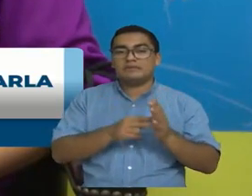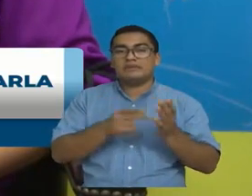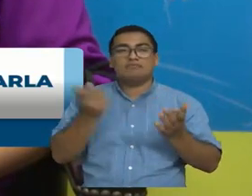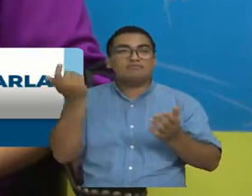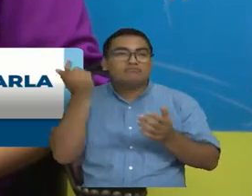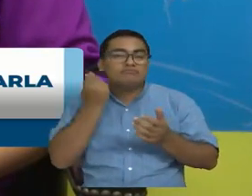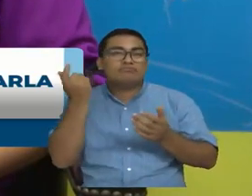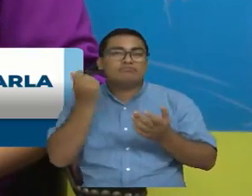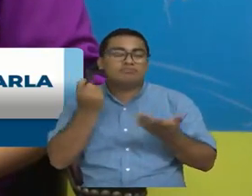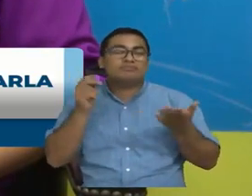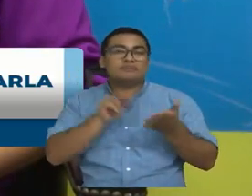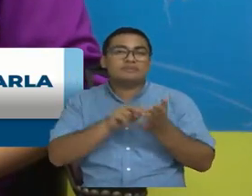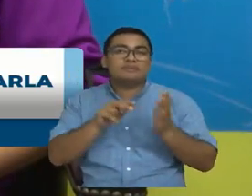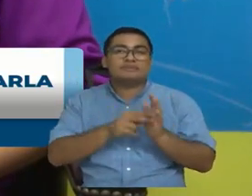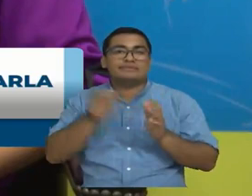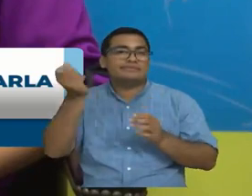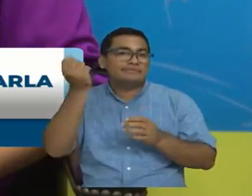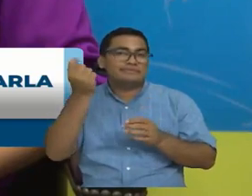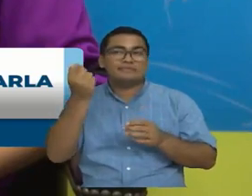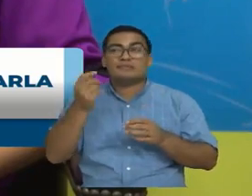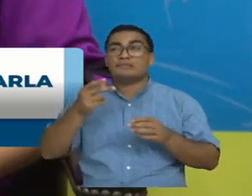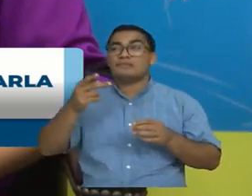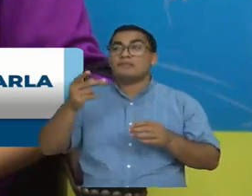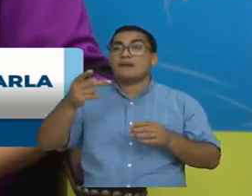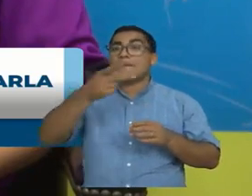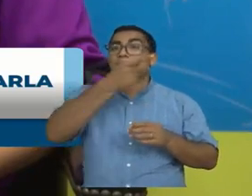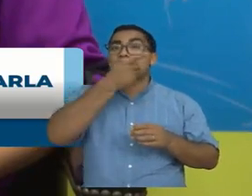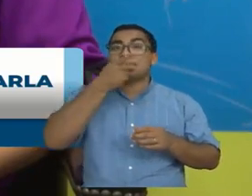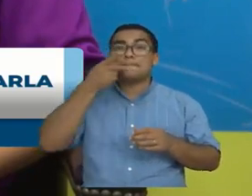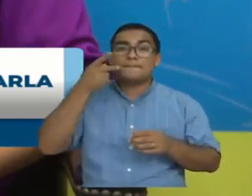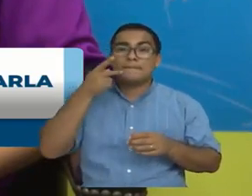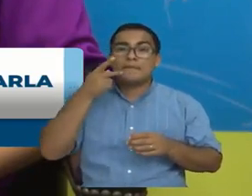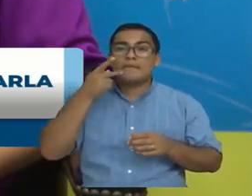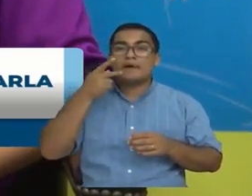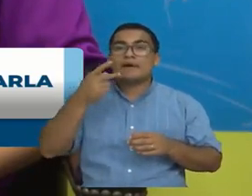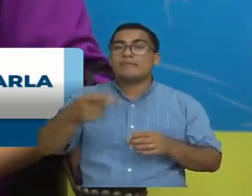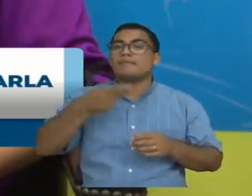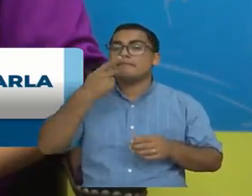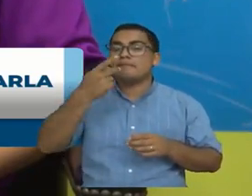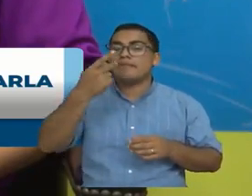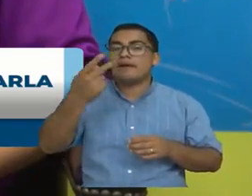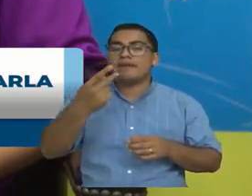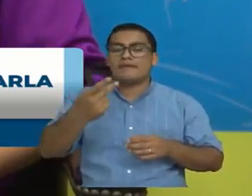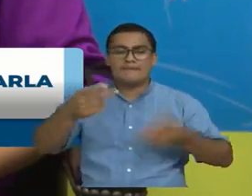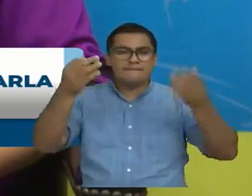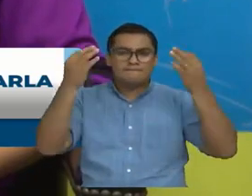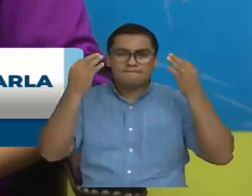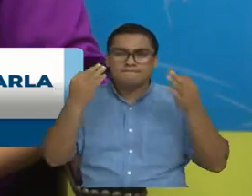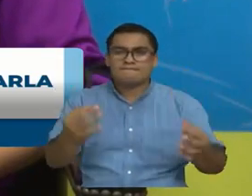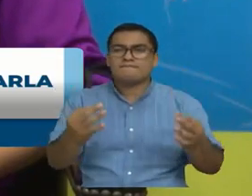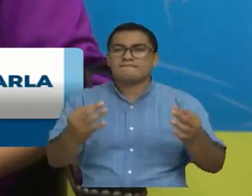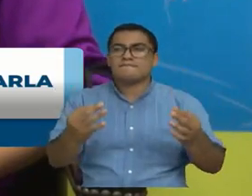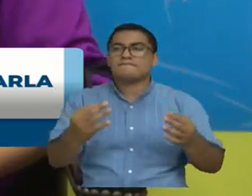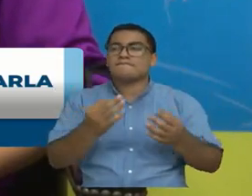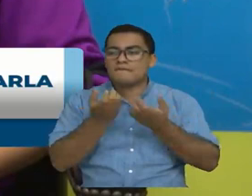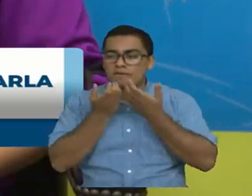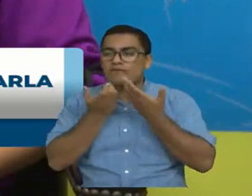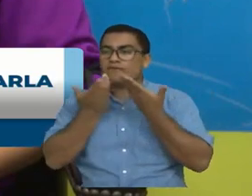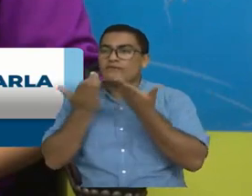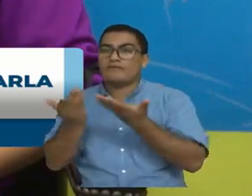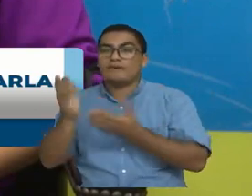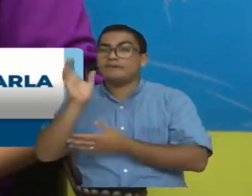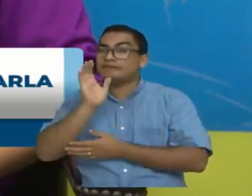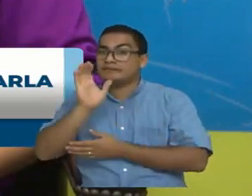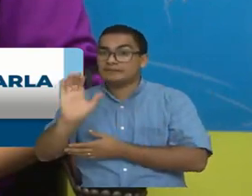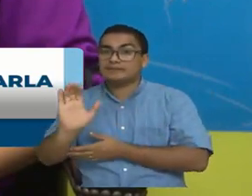auditiva. Que los padres pronunciemos con claridad las palabras que nosotros queremos transmitir a los